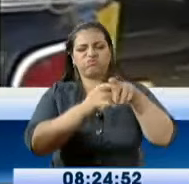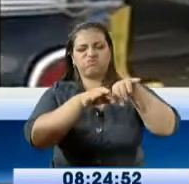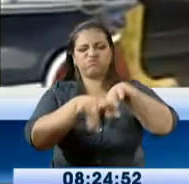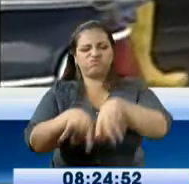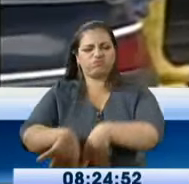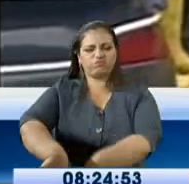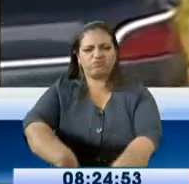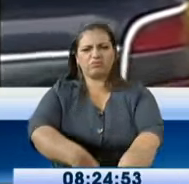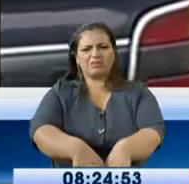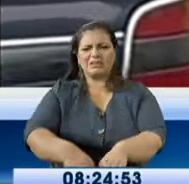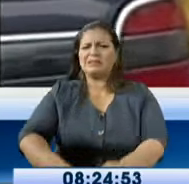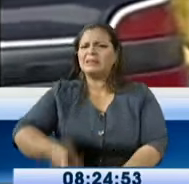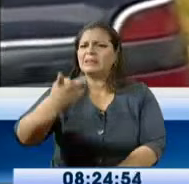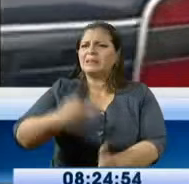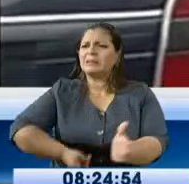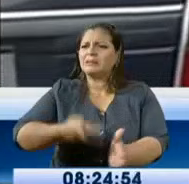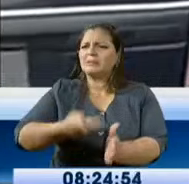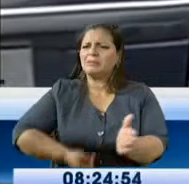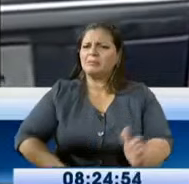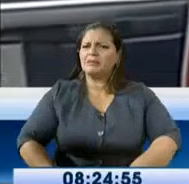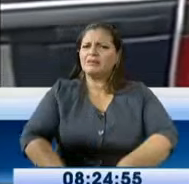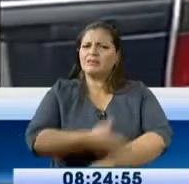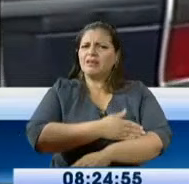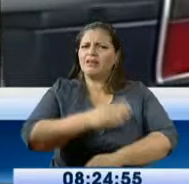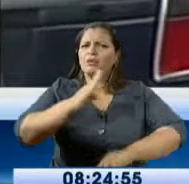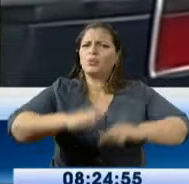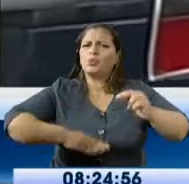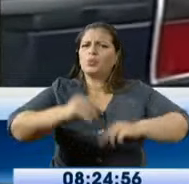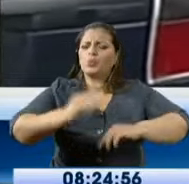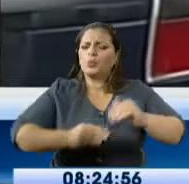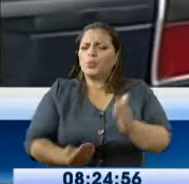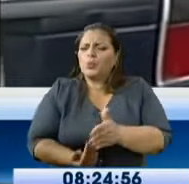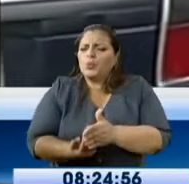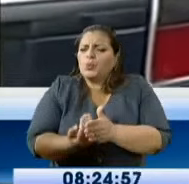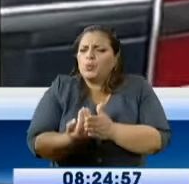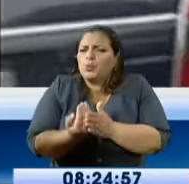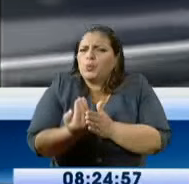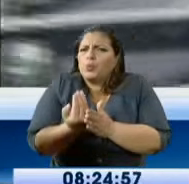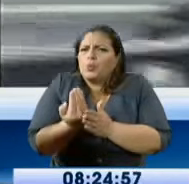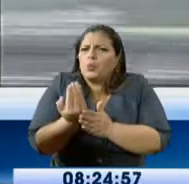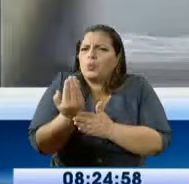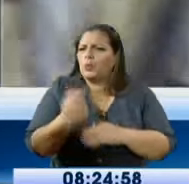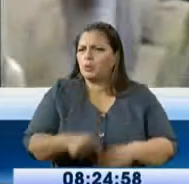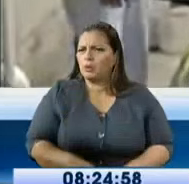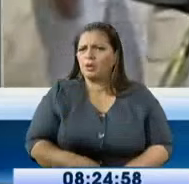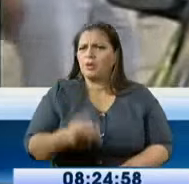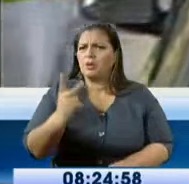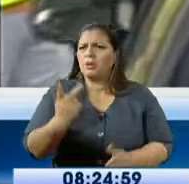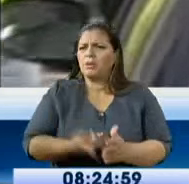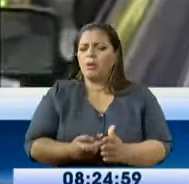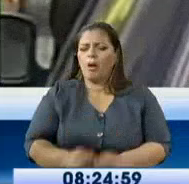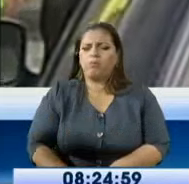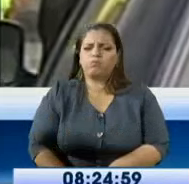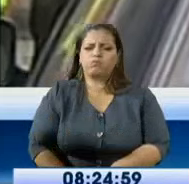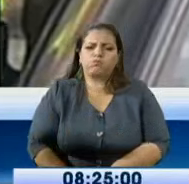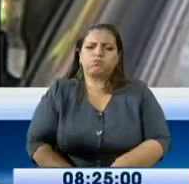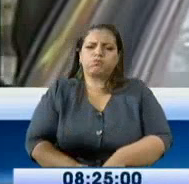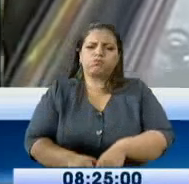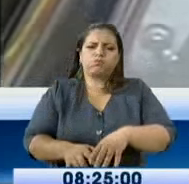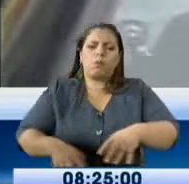al parecer es un colapso, me atrevo a decir, sin ser ingeniero ni nada por el estilo, es un colapso del sistema de